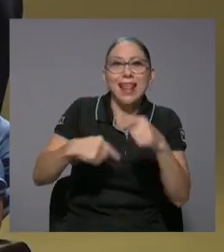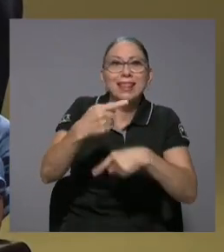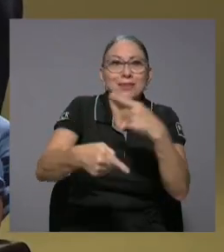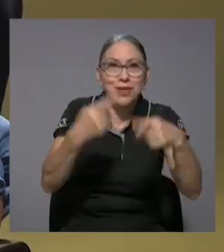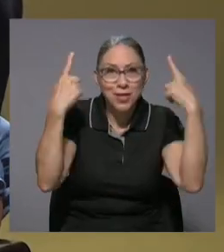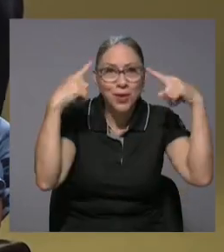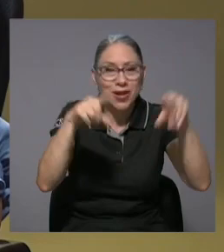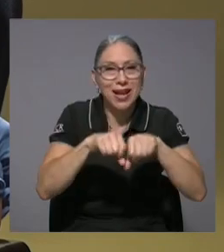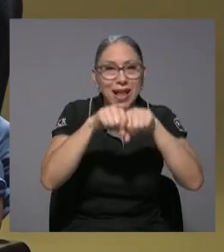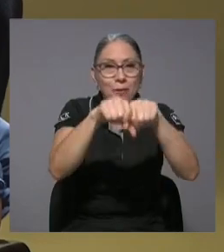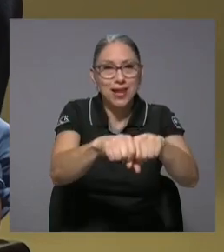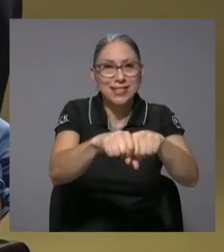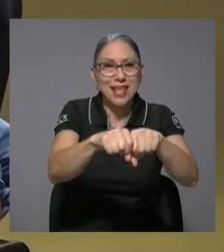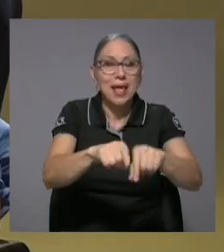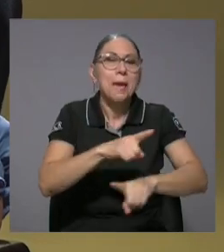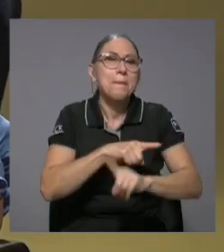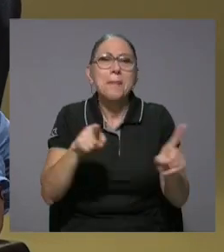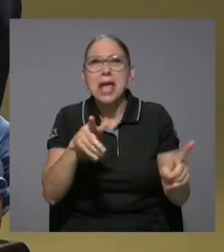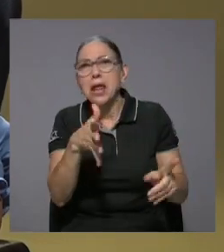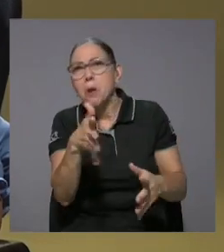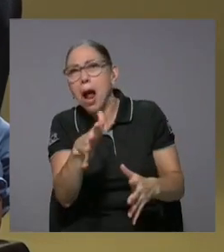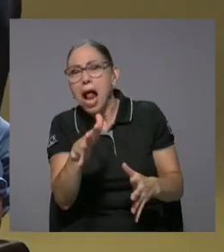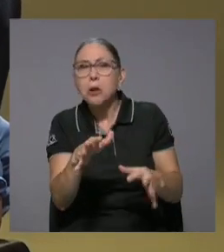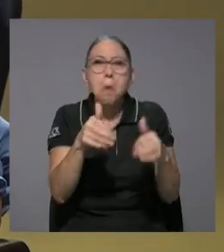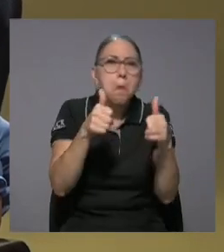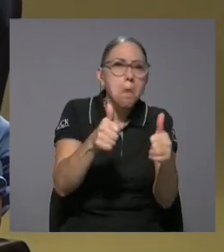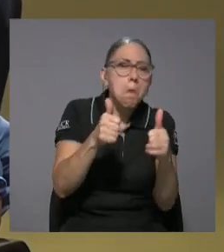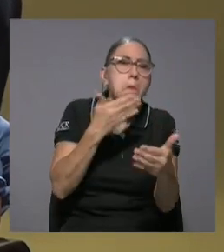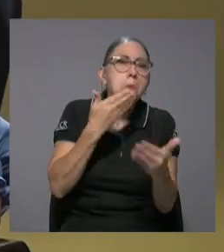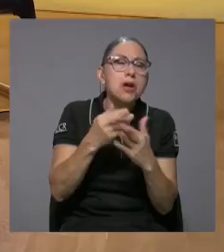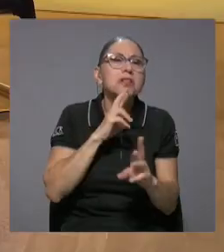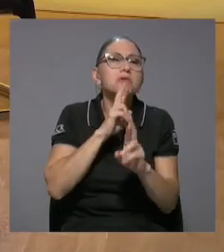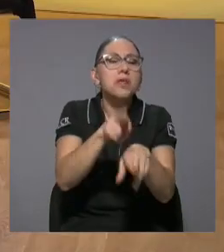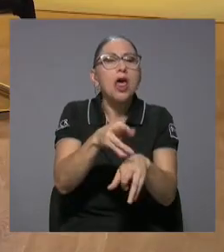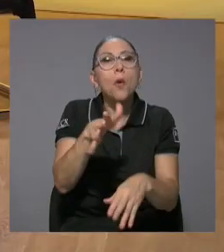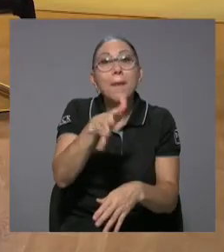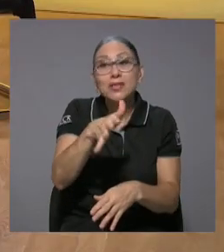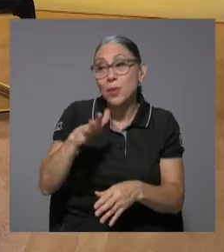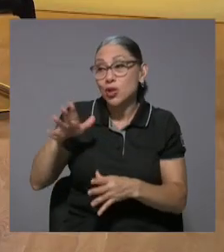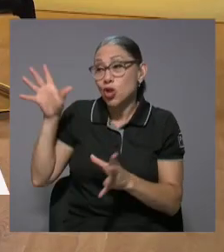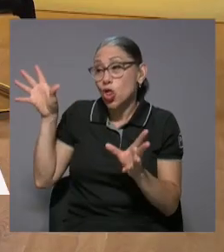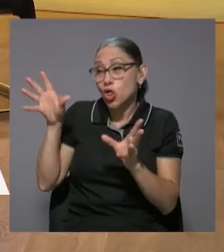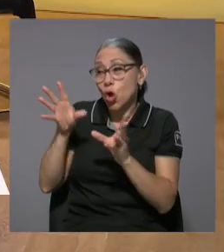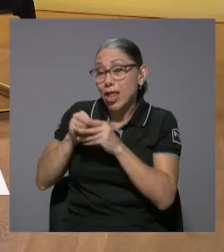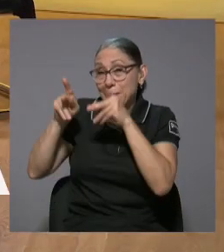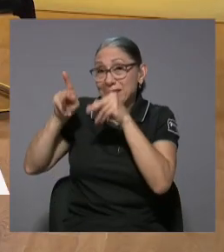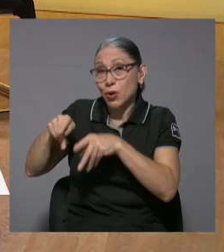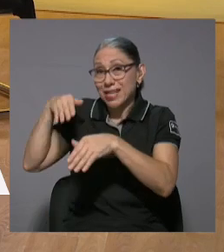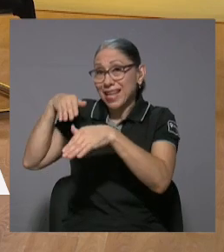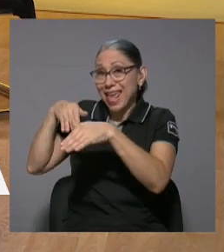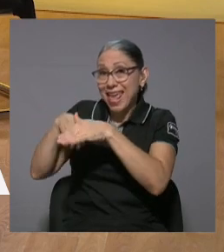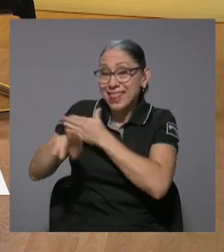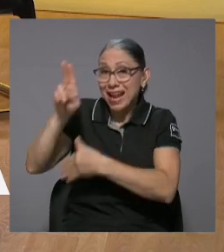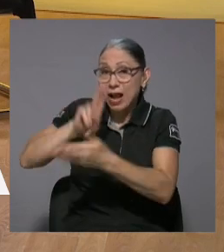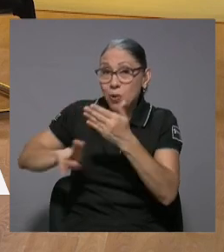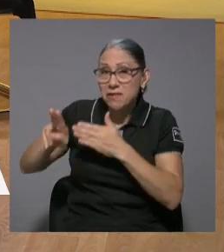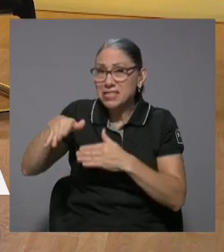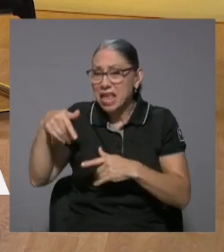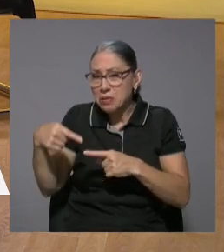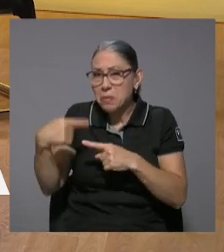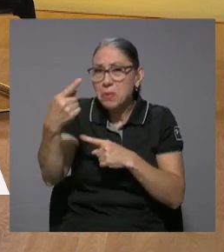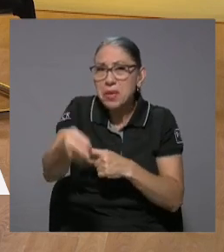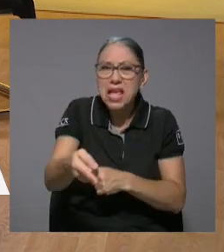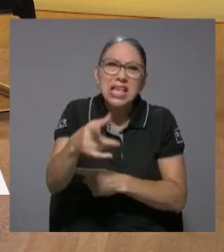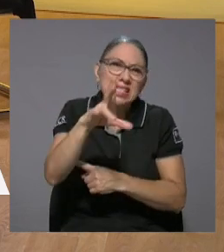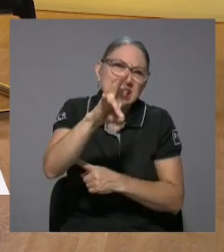digamos, de los mejores en el mundo sería alrededor de un 60-65% del total de las personas que ingresan a la universidad se gradúan. Costa Rica